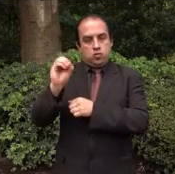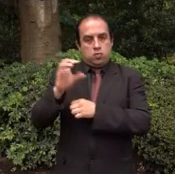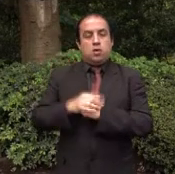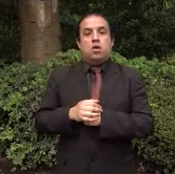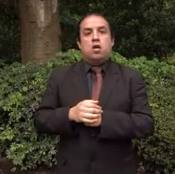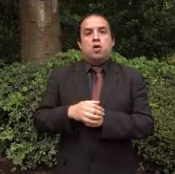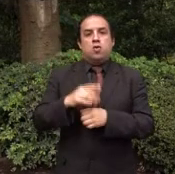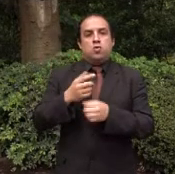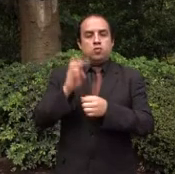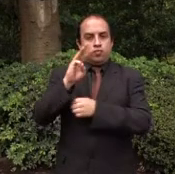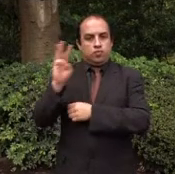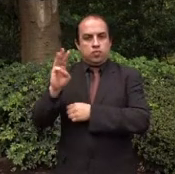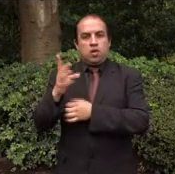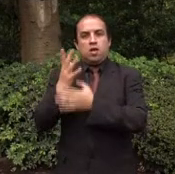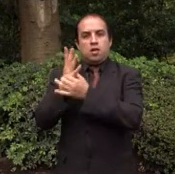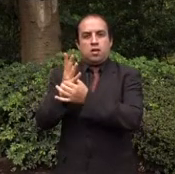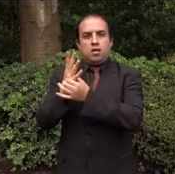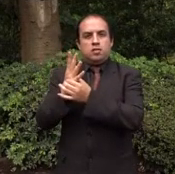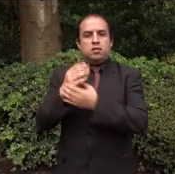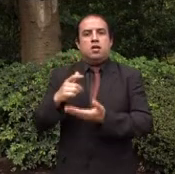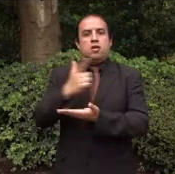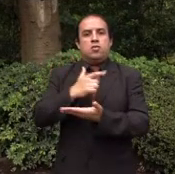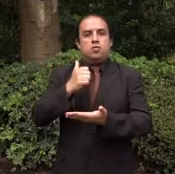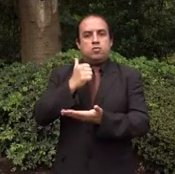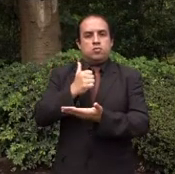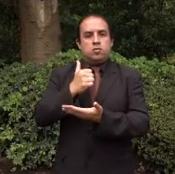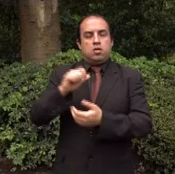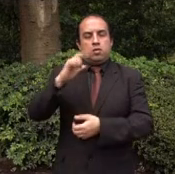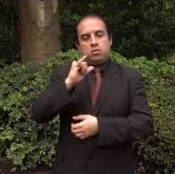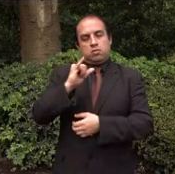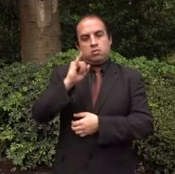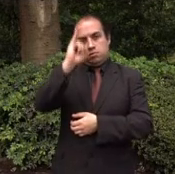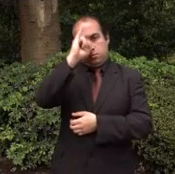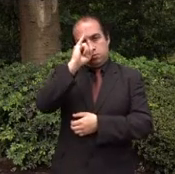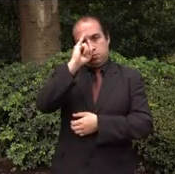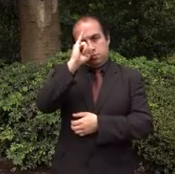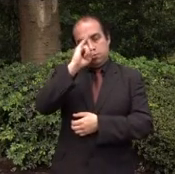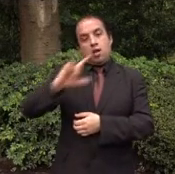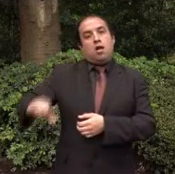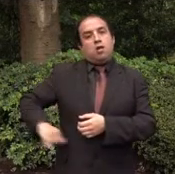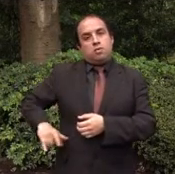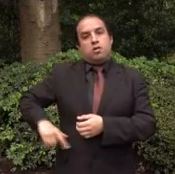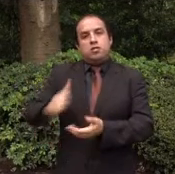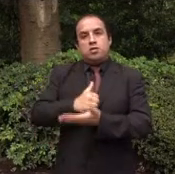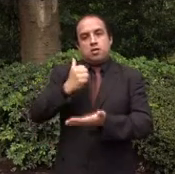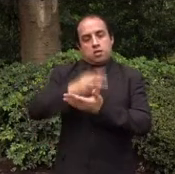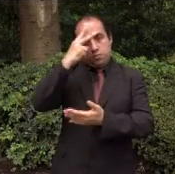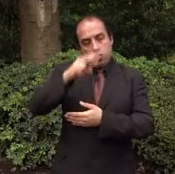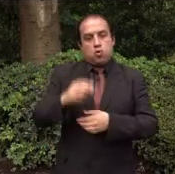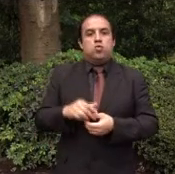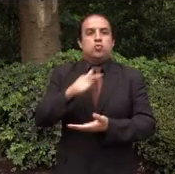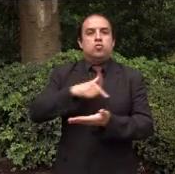Gobierno de la Ciudad de México, un portal vivo, un portal que irá creciendo, que irá